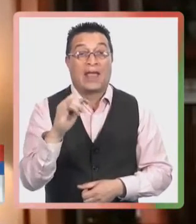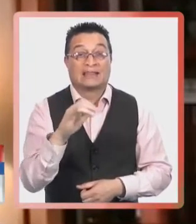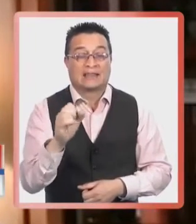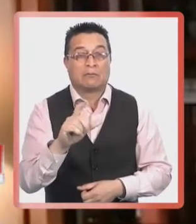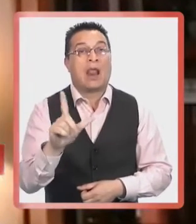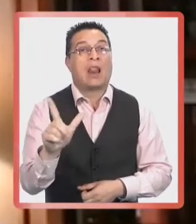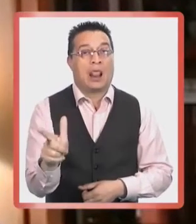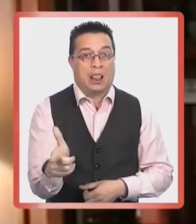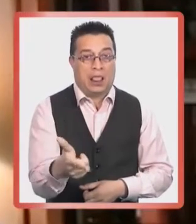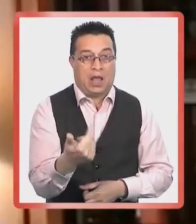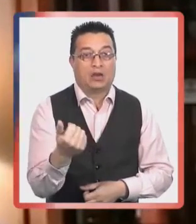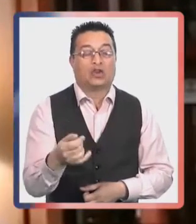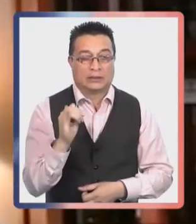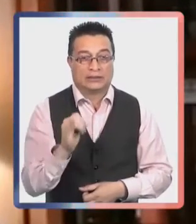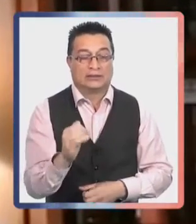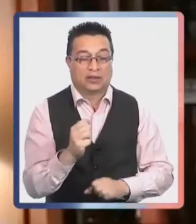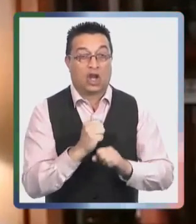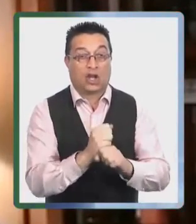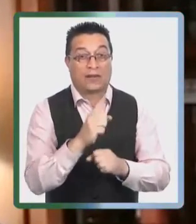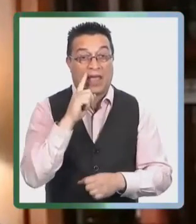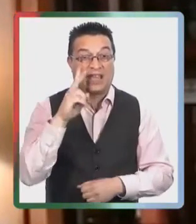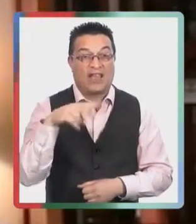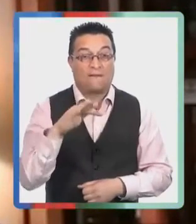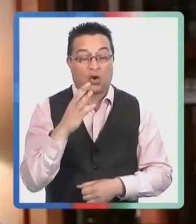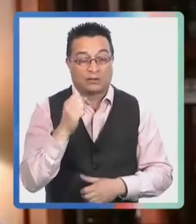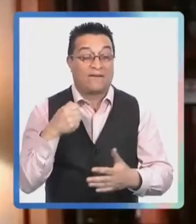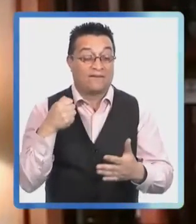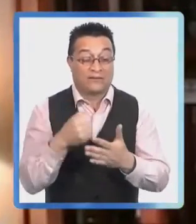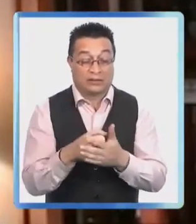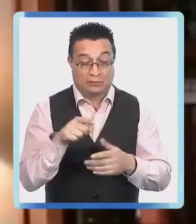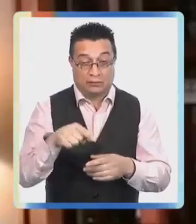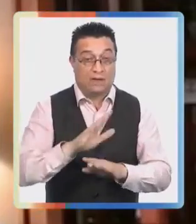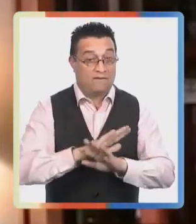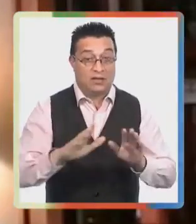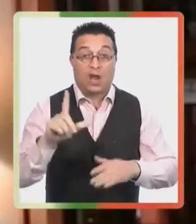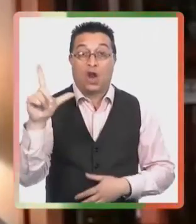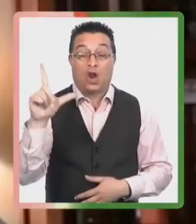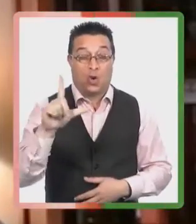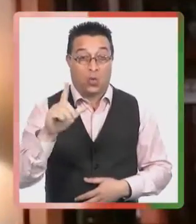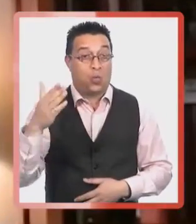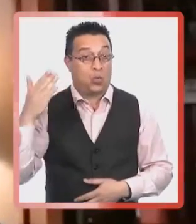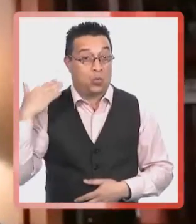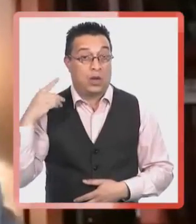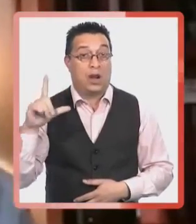muy lenta. La vacunación contra la influenza tenía como fecha de término este lunes, el lunes